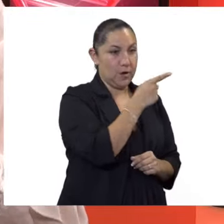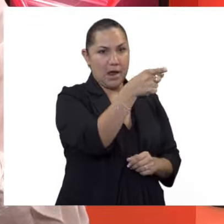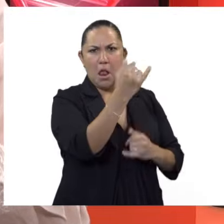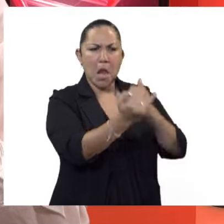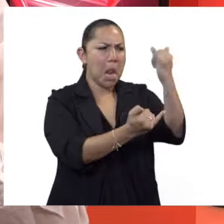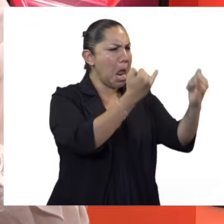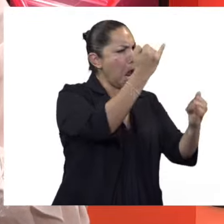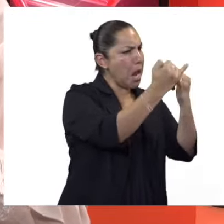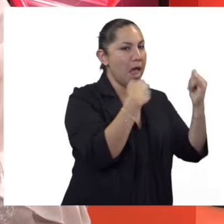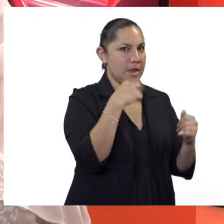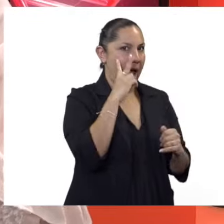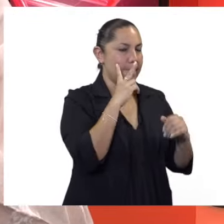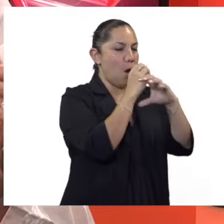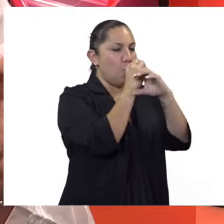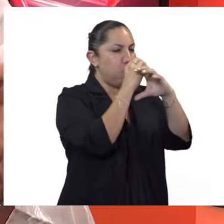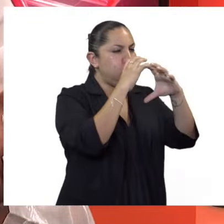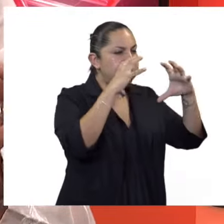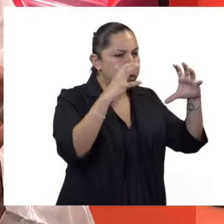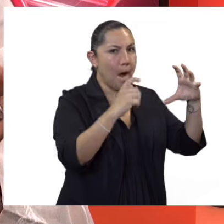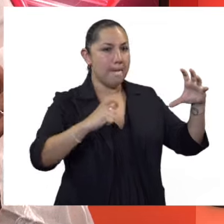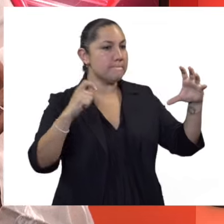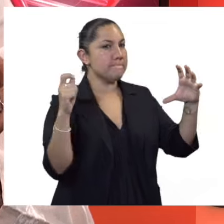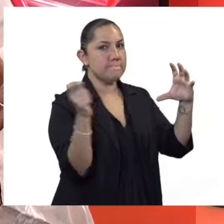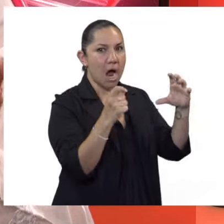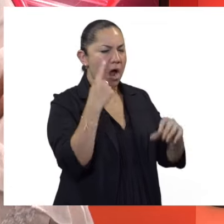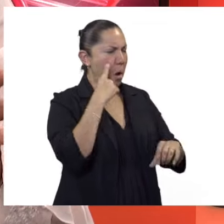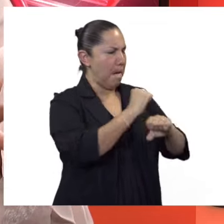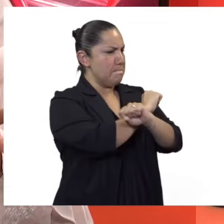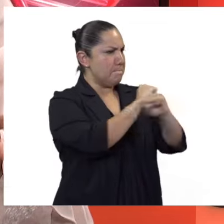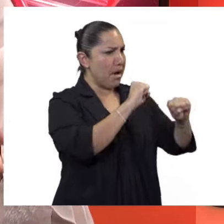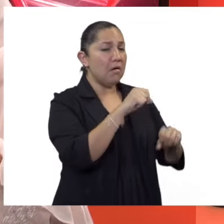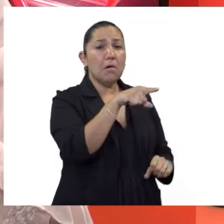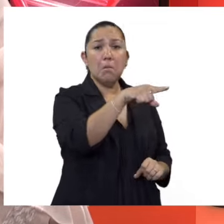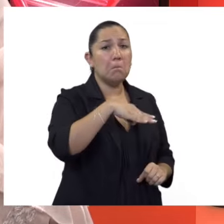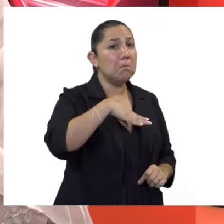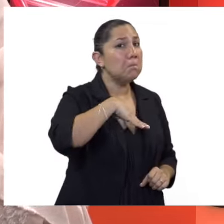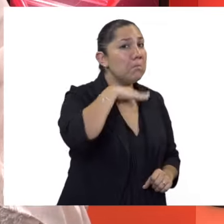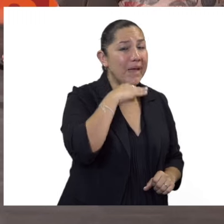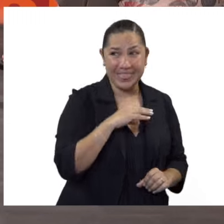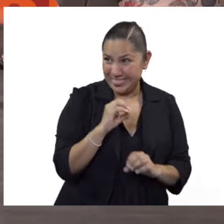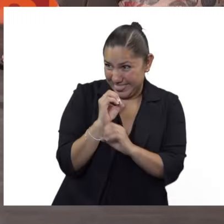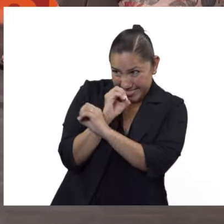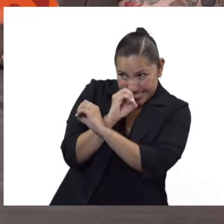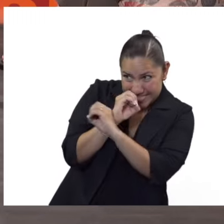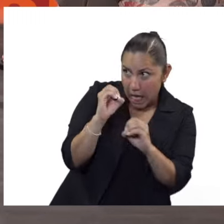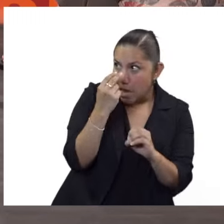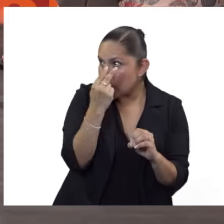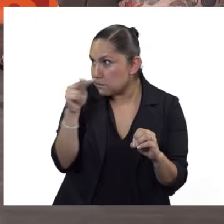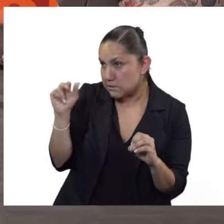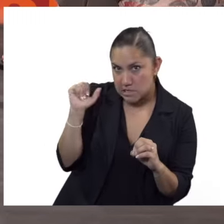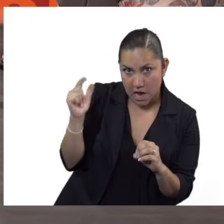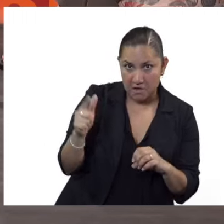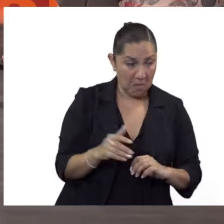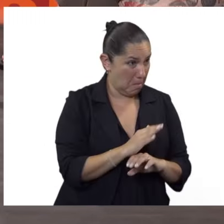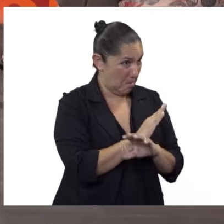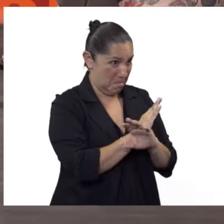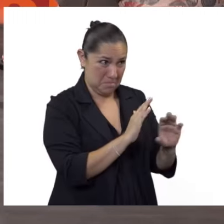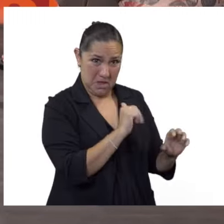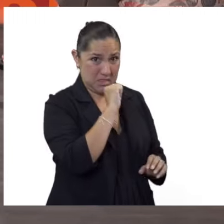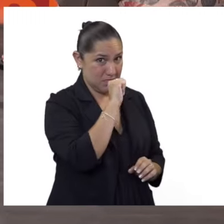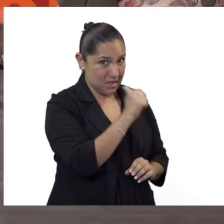estaba jugando no nos vio para nada reventamos el globo y nada nada nada cero cero reacción de